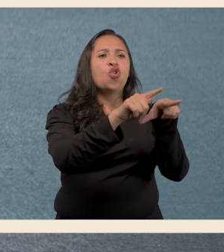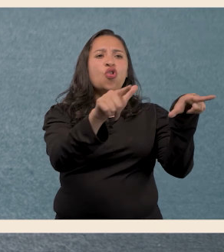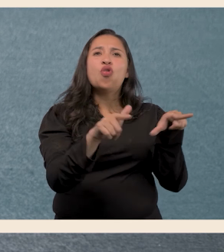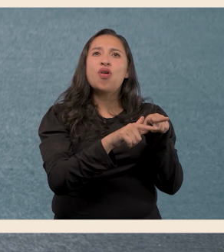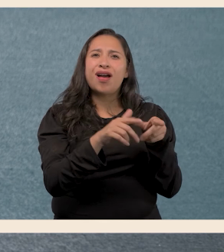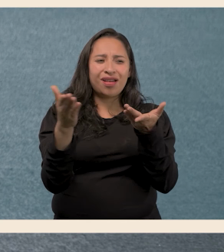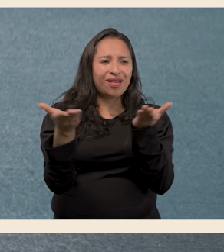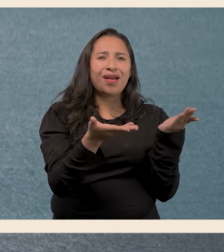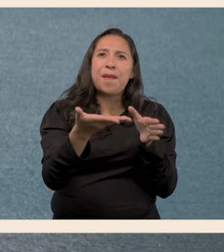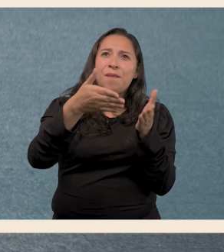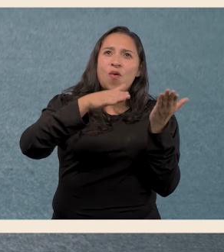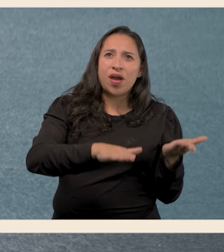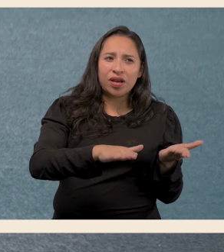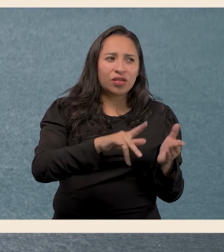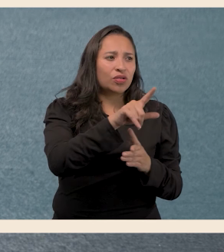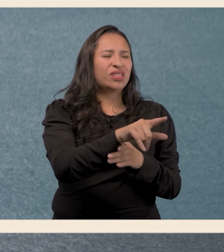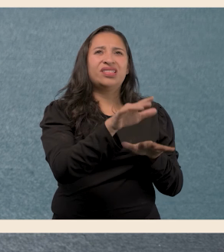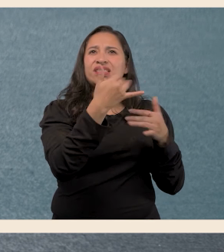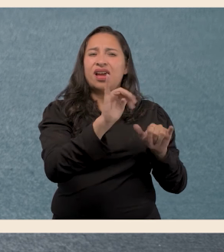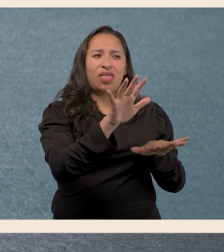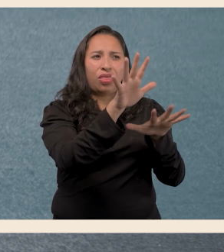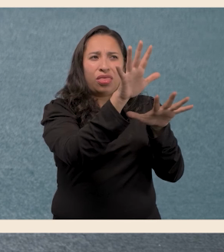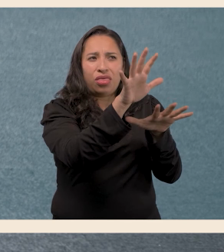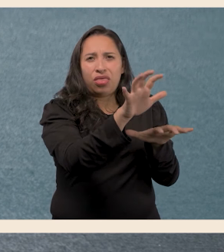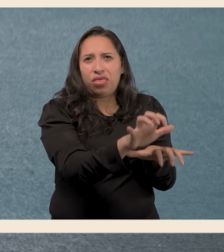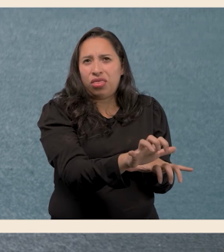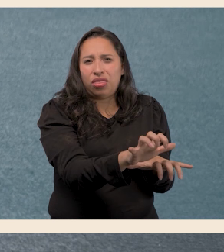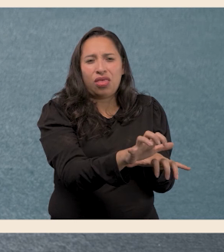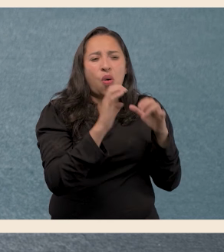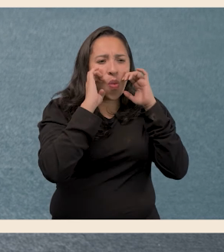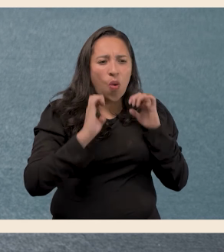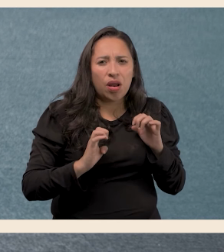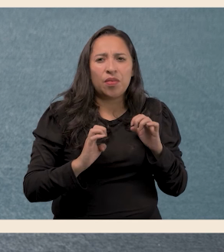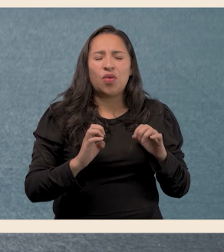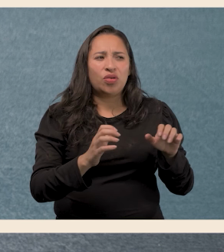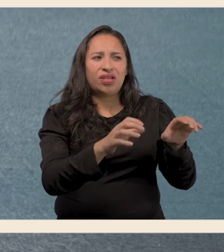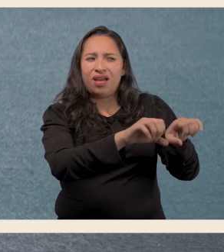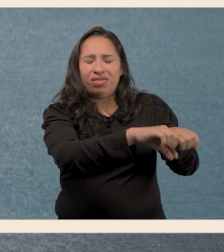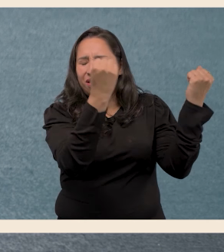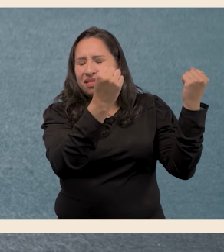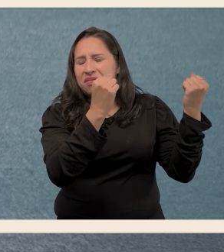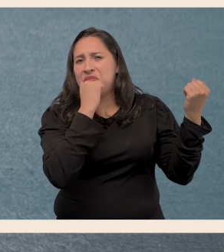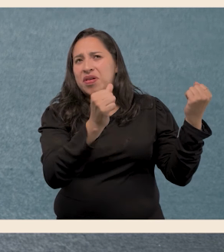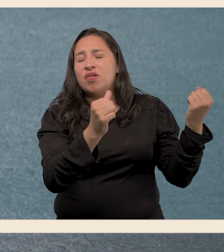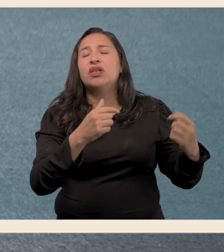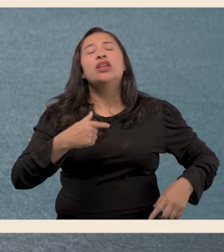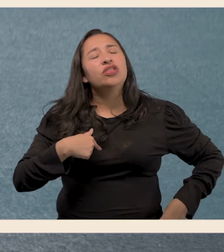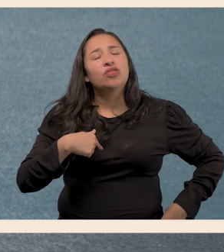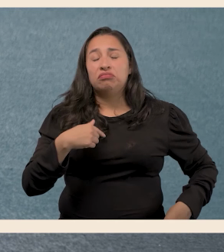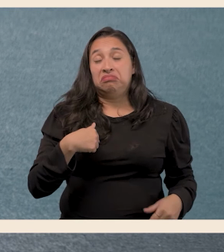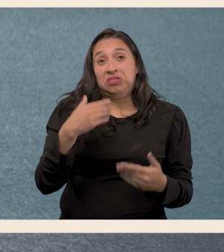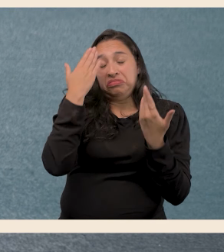estado de descomposición. Nosotros no teníamos conocimiento de eso. Pero siempre nos preguntábamos si él murió